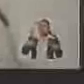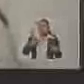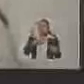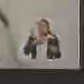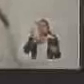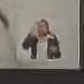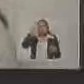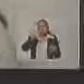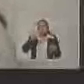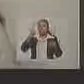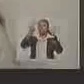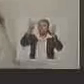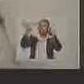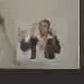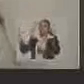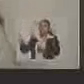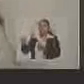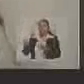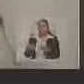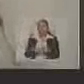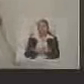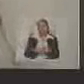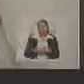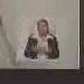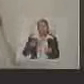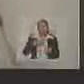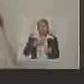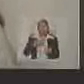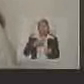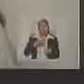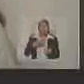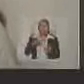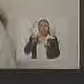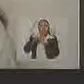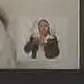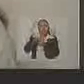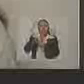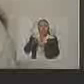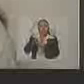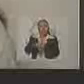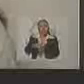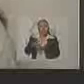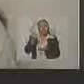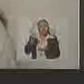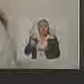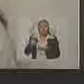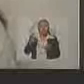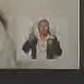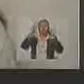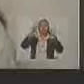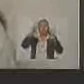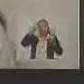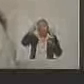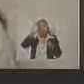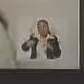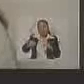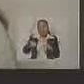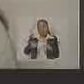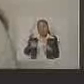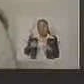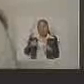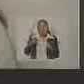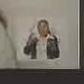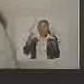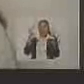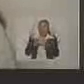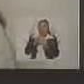espacio, van a tener voz y van a tener un apoyo y la orientación que se requiera para que